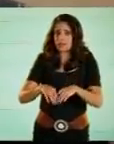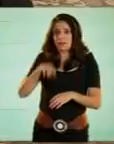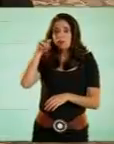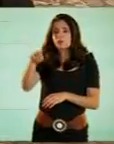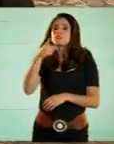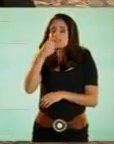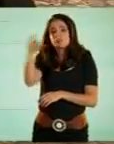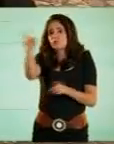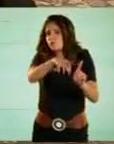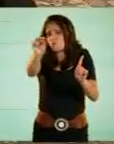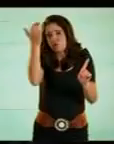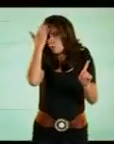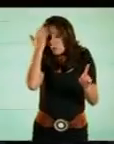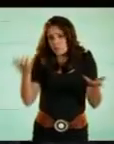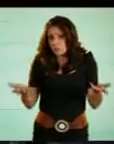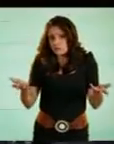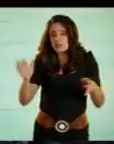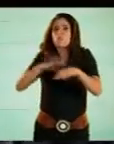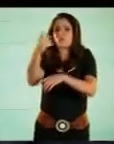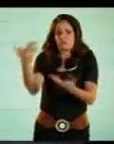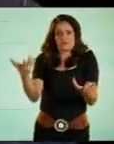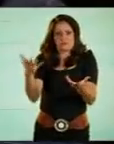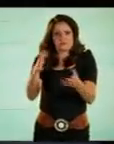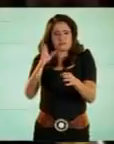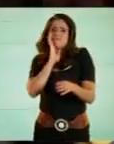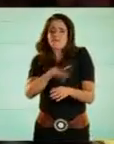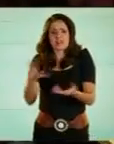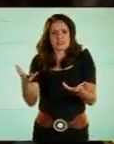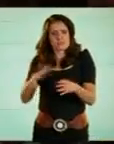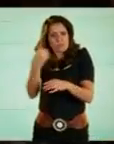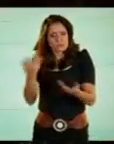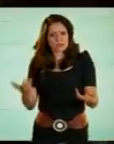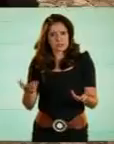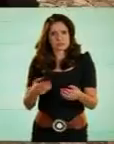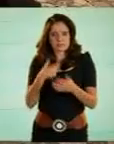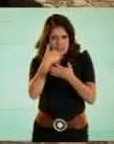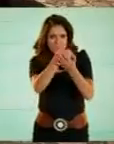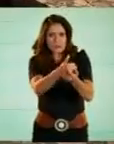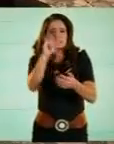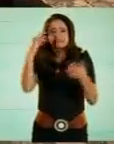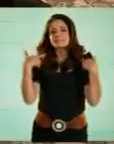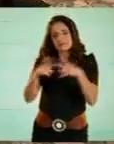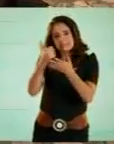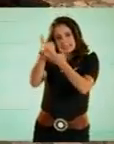acaban de decir, no lo conocen. No sé por qué se ponen así. ¿Te ayudo? Sí, profe, gracias.